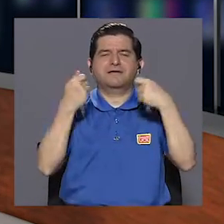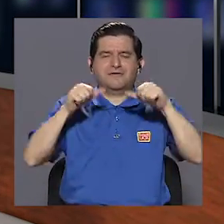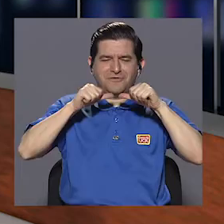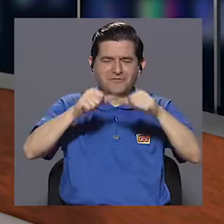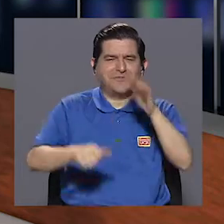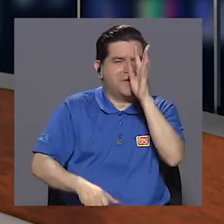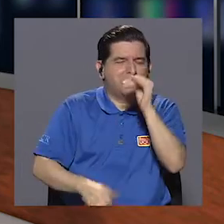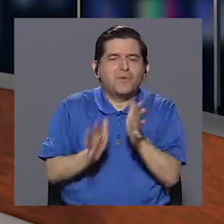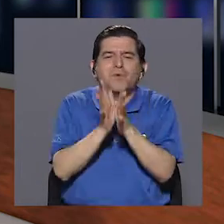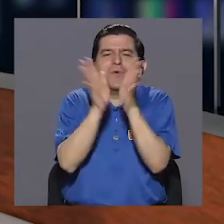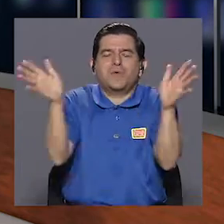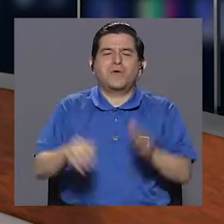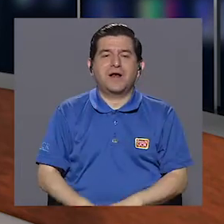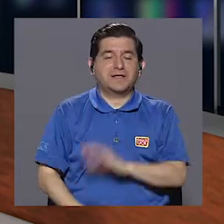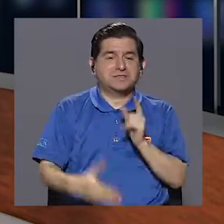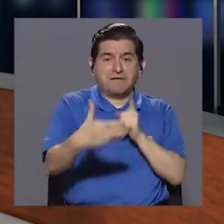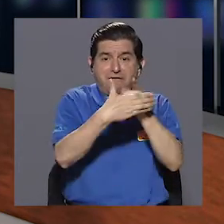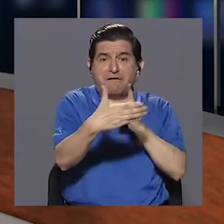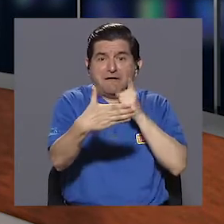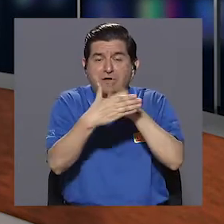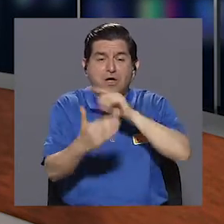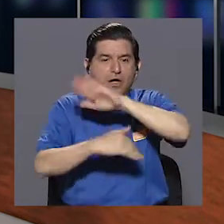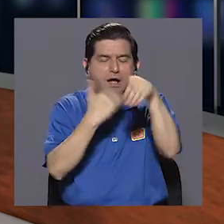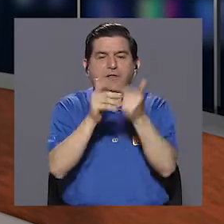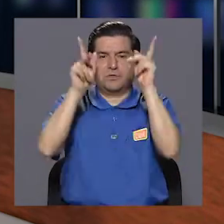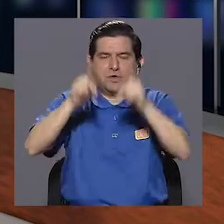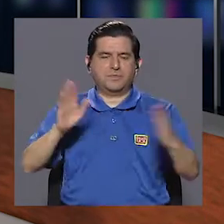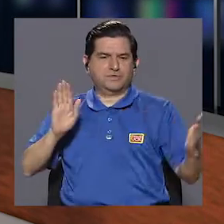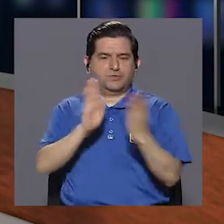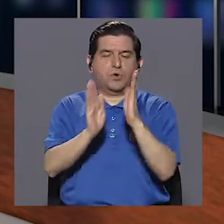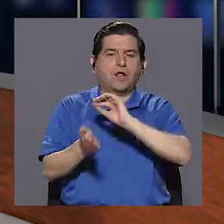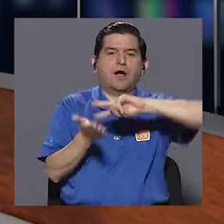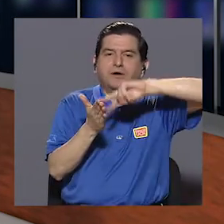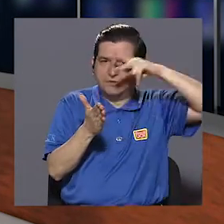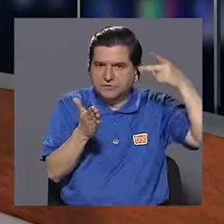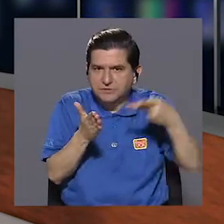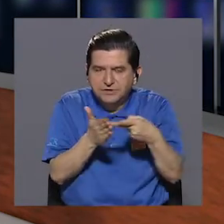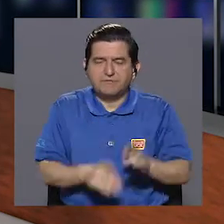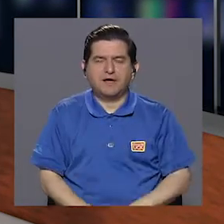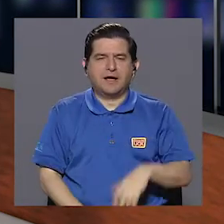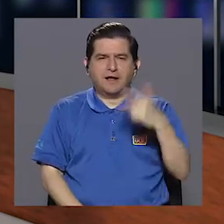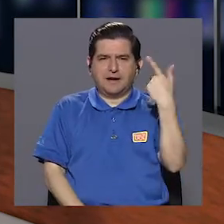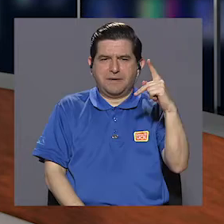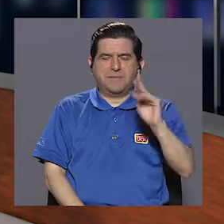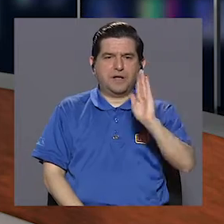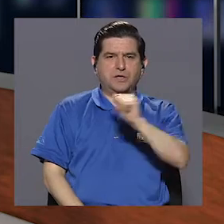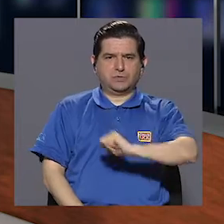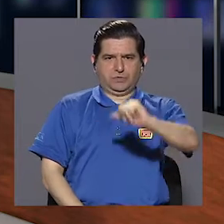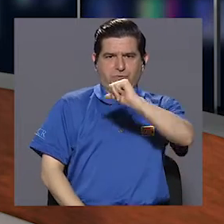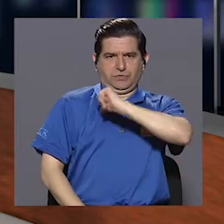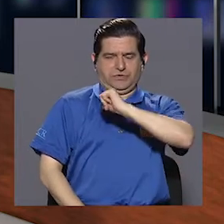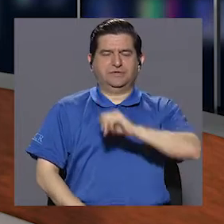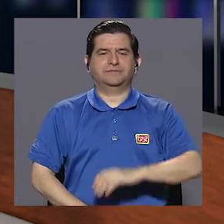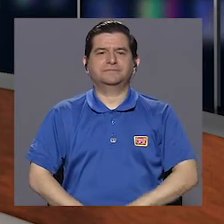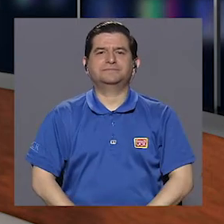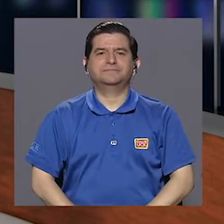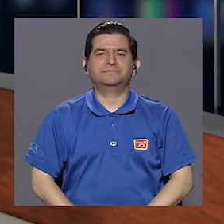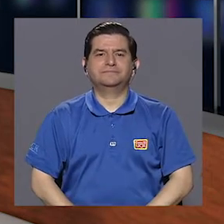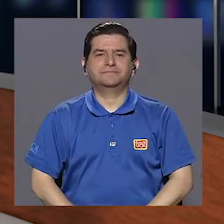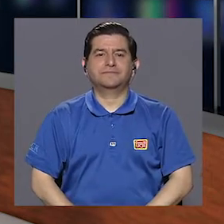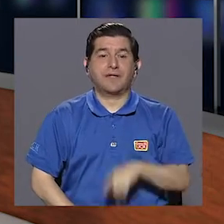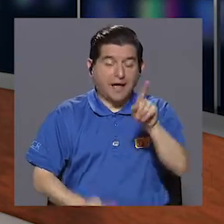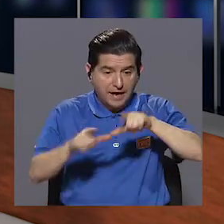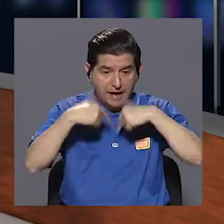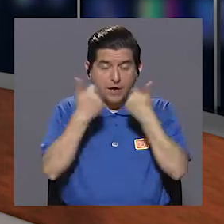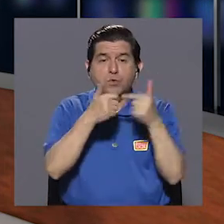continuas burlas públicas e insultos a todo aquel que se le oponga o represente una amenaza a su autoridad. A